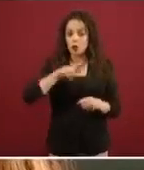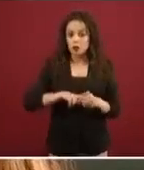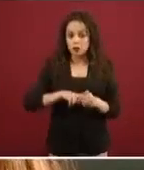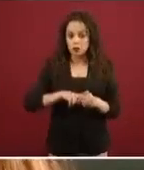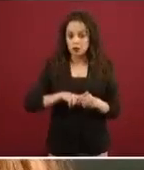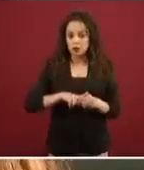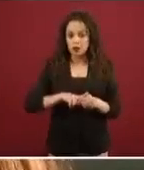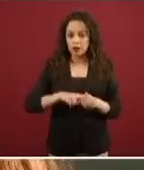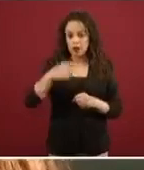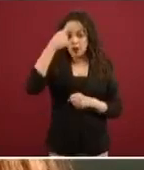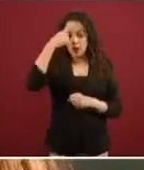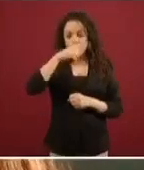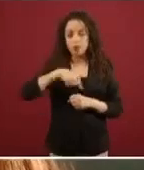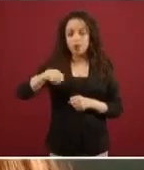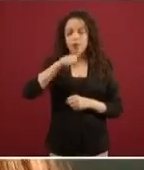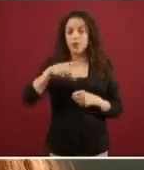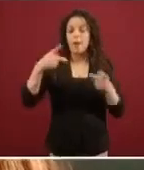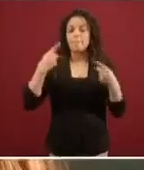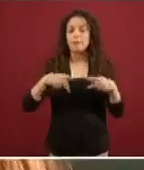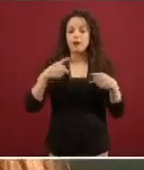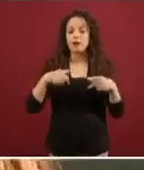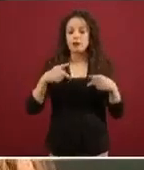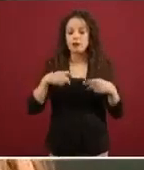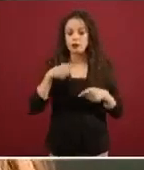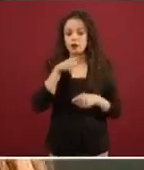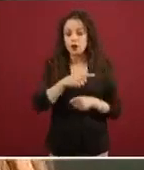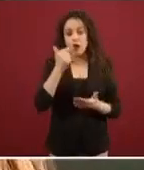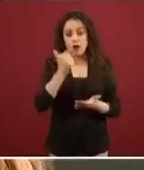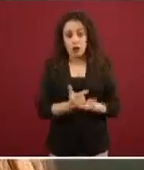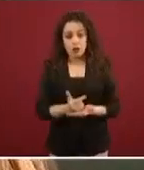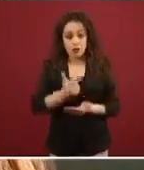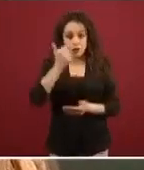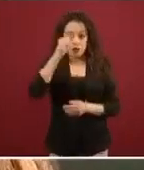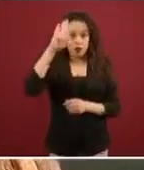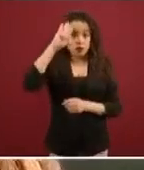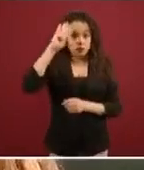graves o críticos? Es decir, ¿en qué nivel van? ¿Ya están en el 30, en el